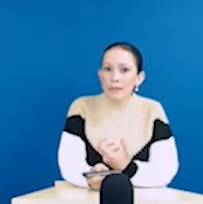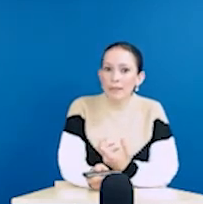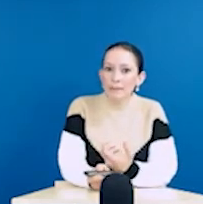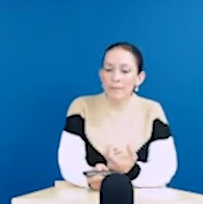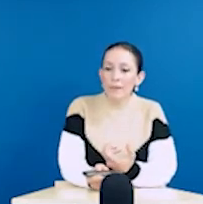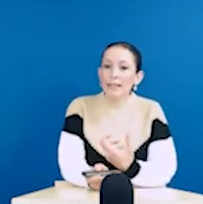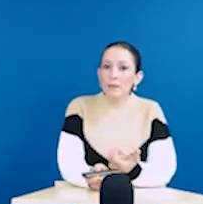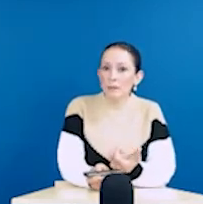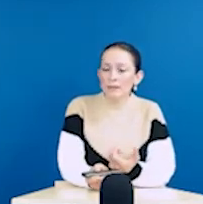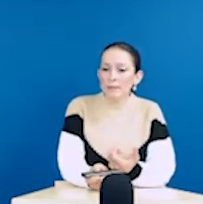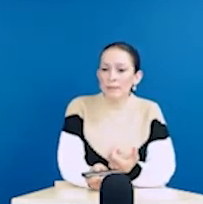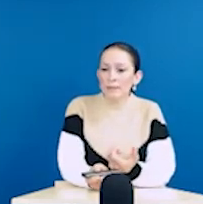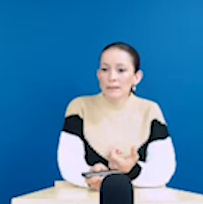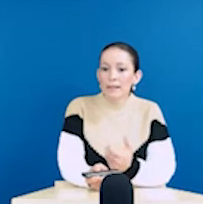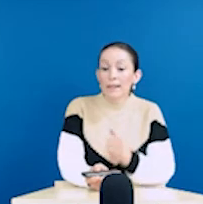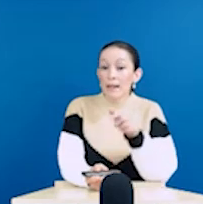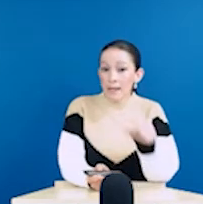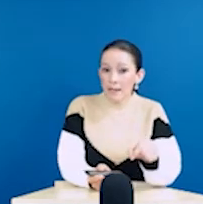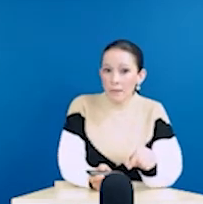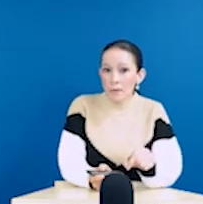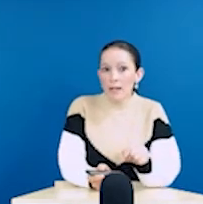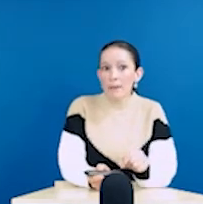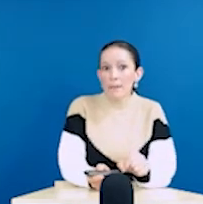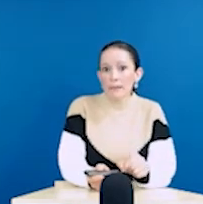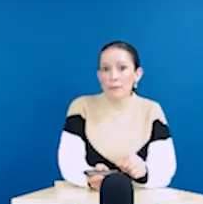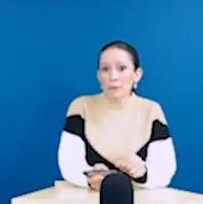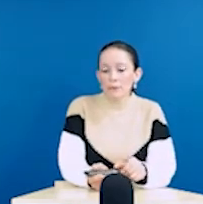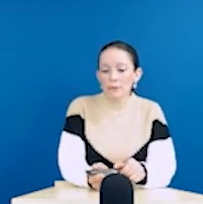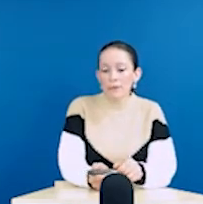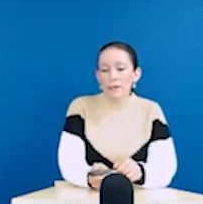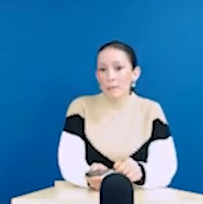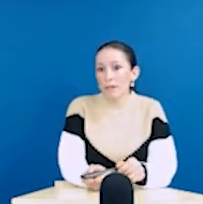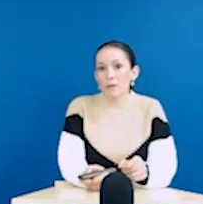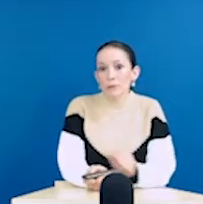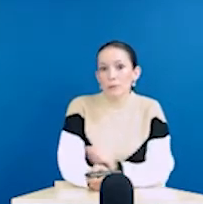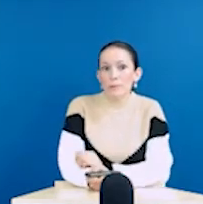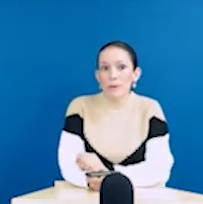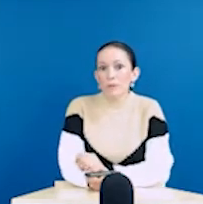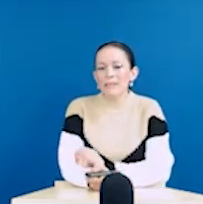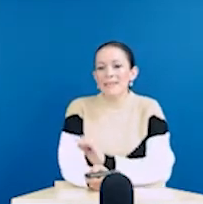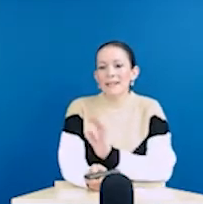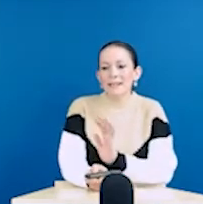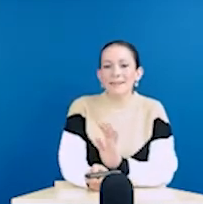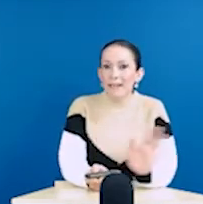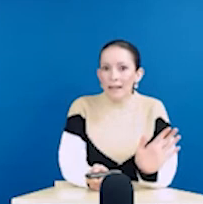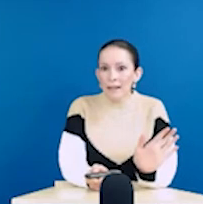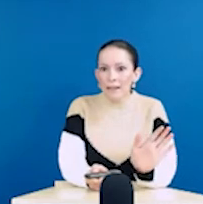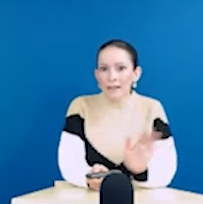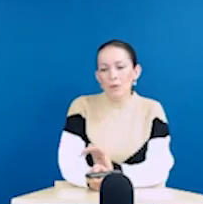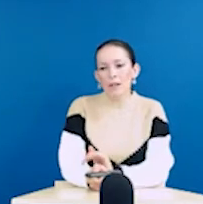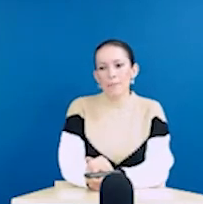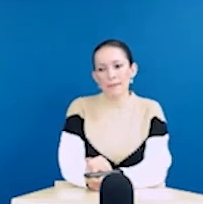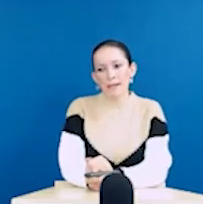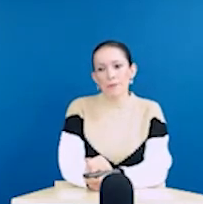puedes determinar ese dolor de ese paciente. Y ahí juega el papel de nosotros, porque nosotros no podemos mitigar